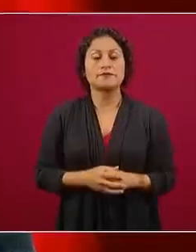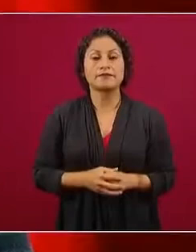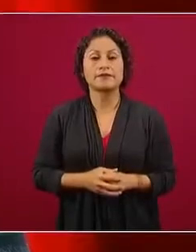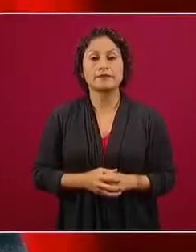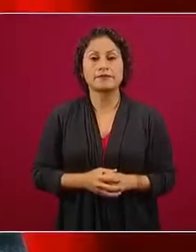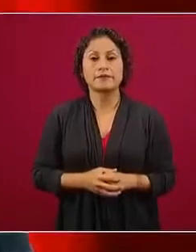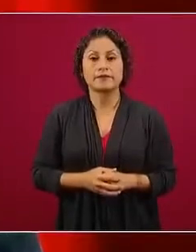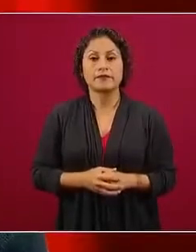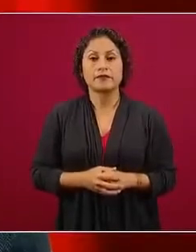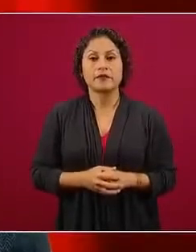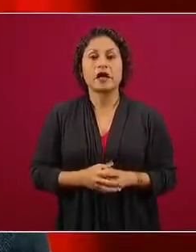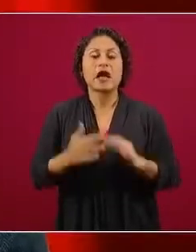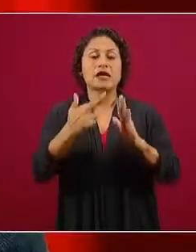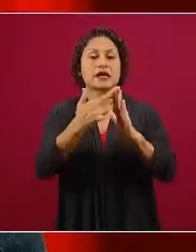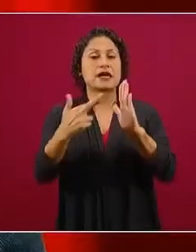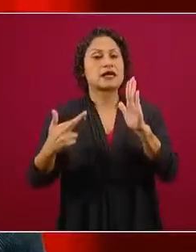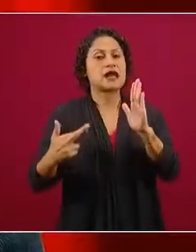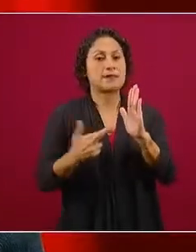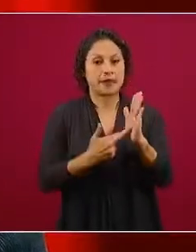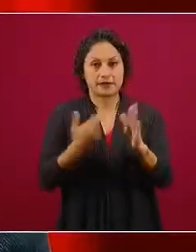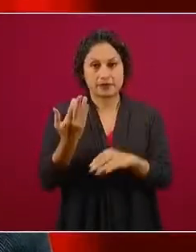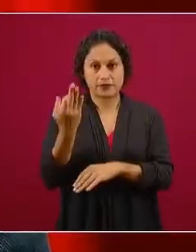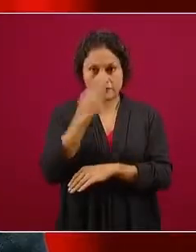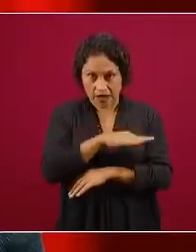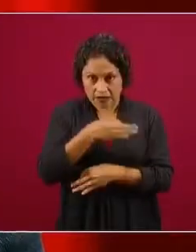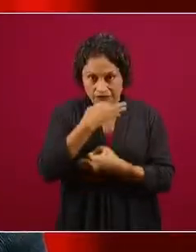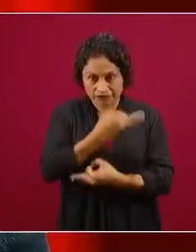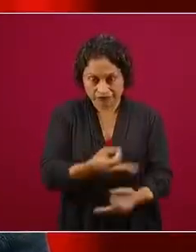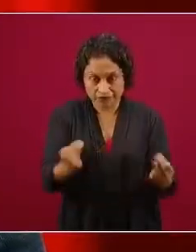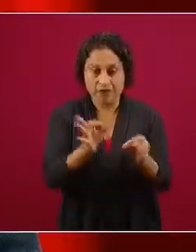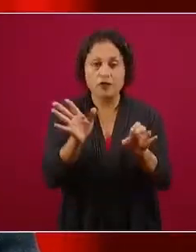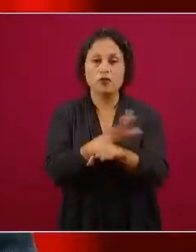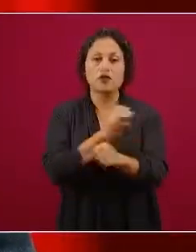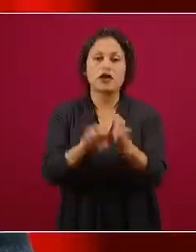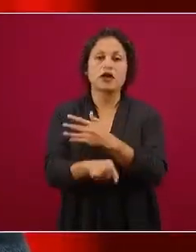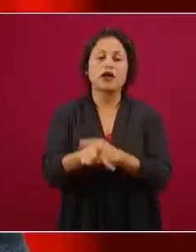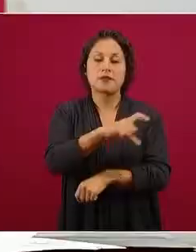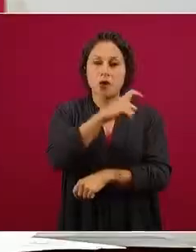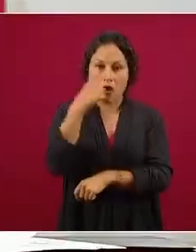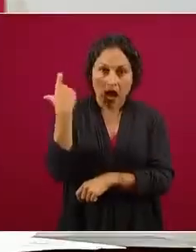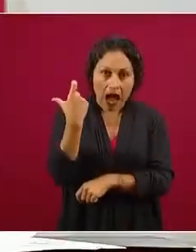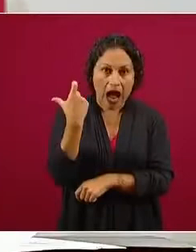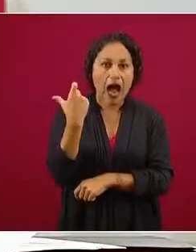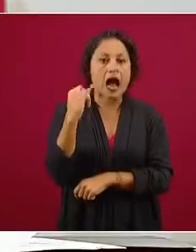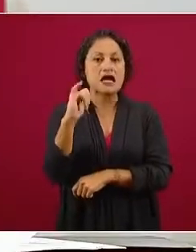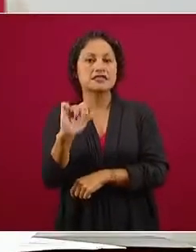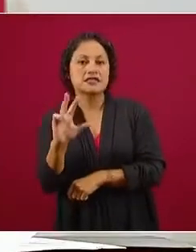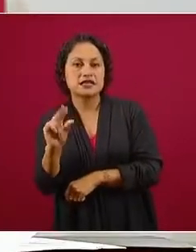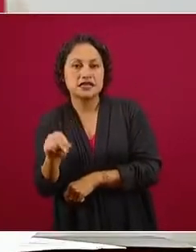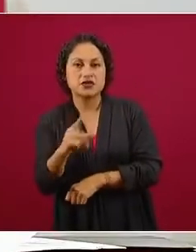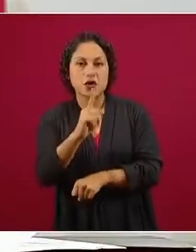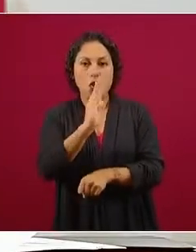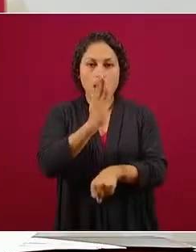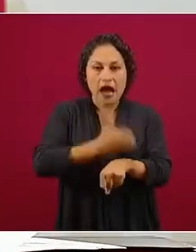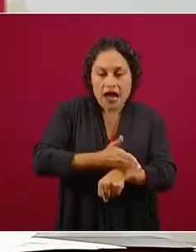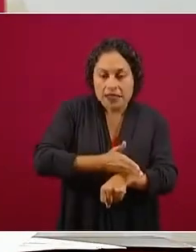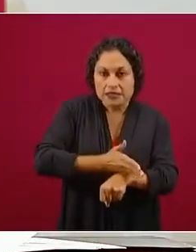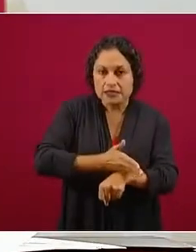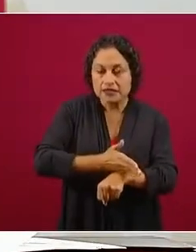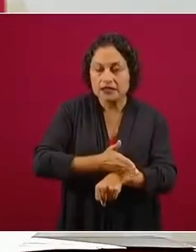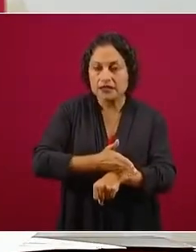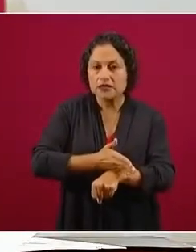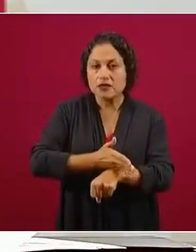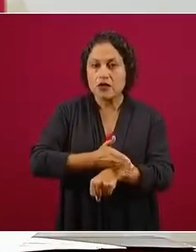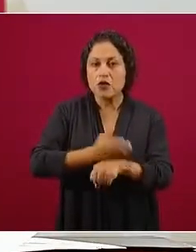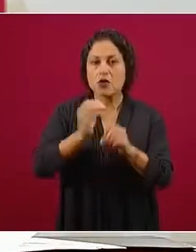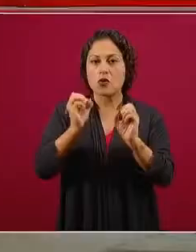que si se va a ordenar el uso de cubrebocas por ley, que si van a sancionar a tal o cual persona por este tipo de cosas.